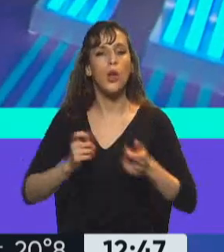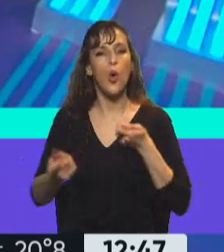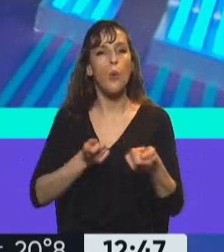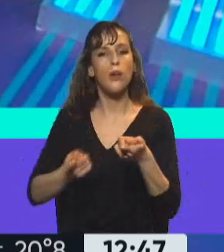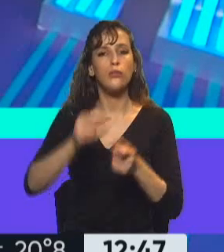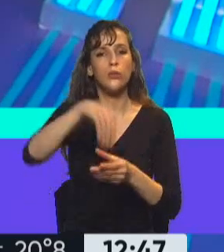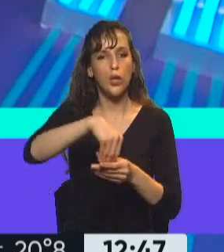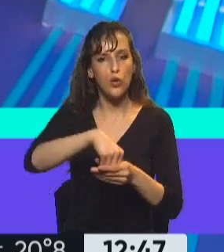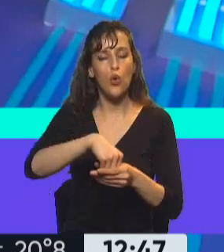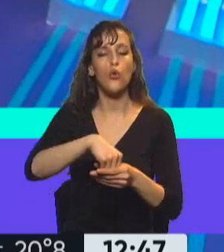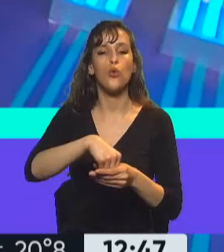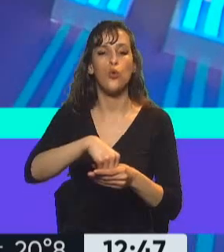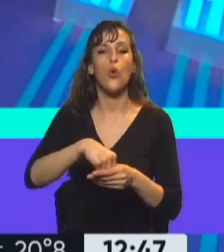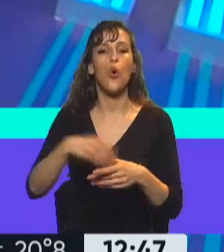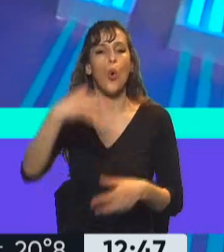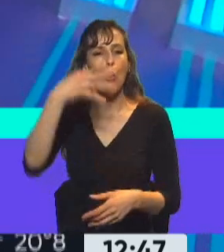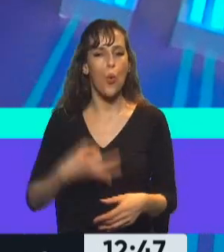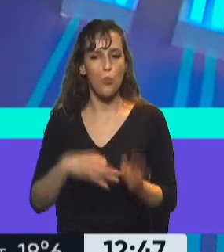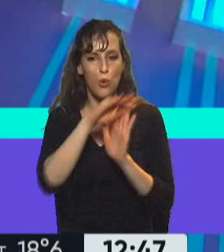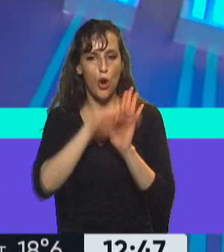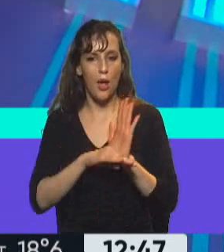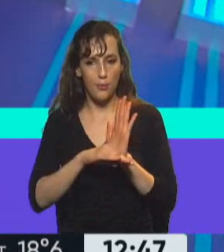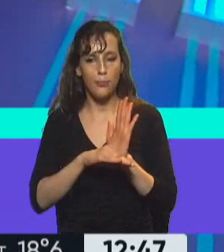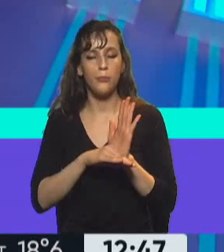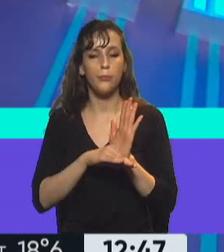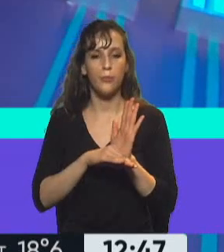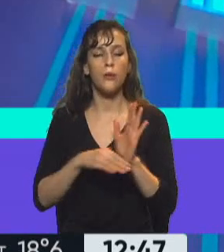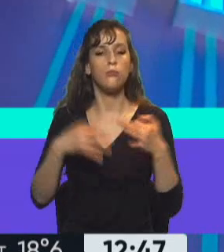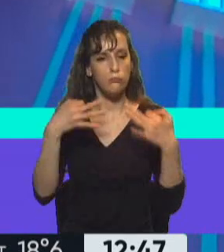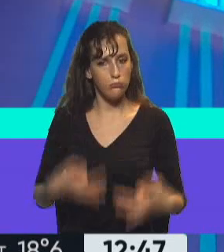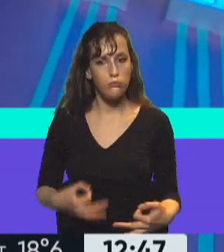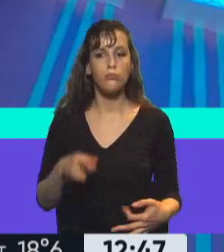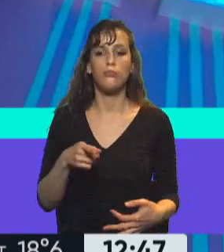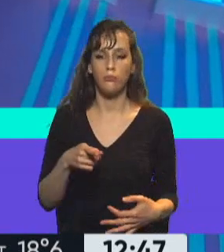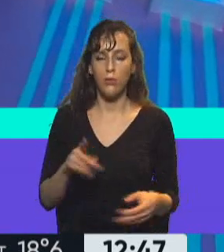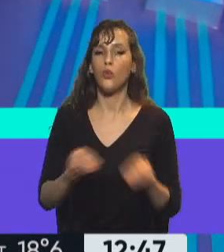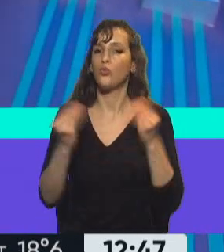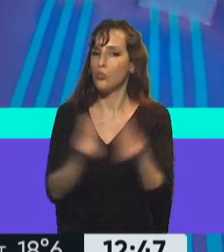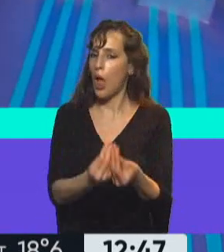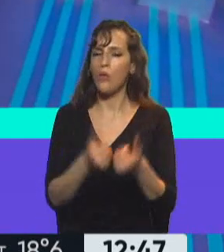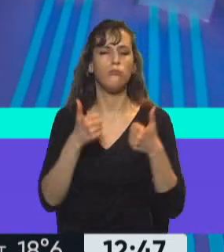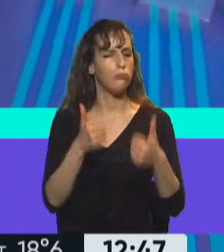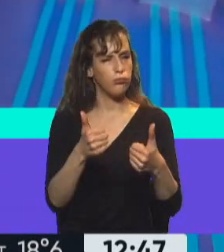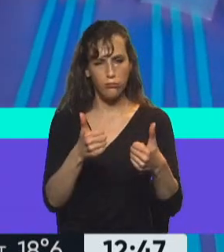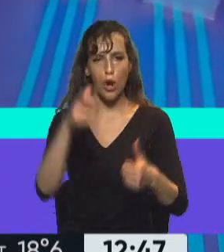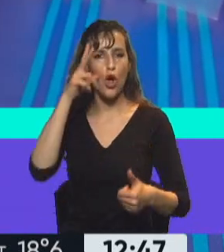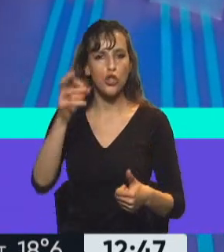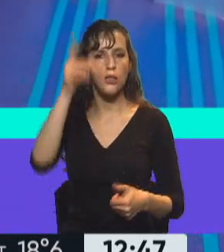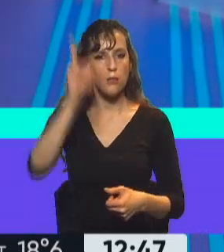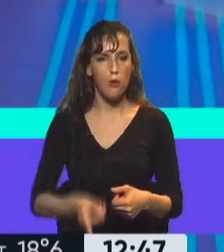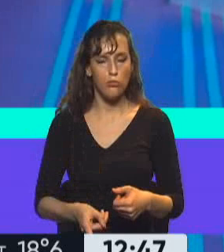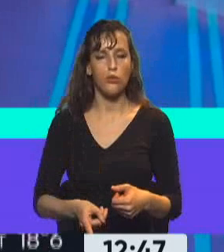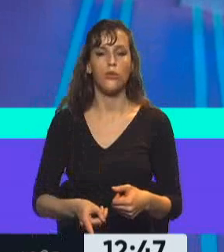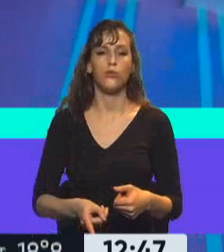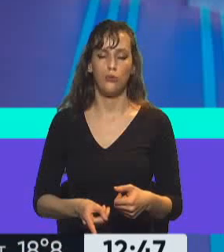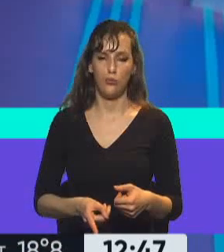programa son bastante saludables los reductor que está teniendo un 80 por ciento del cumplimiento en cuanto a la